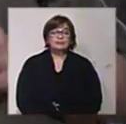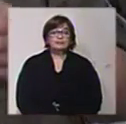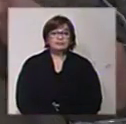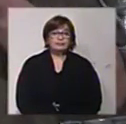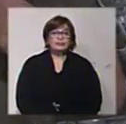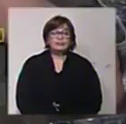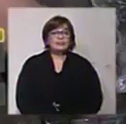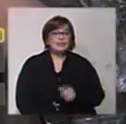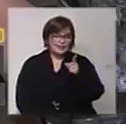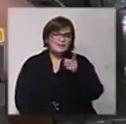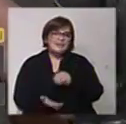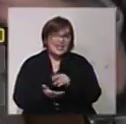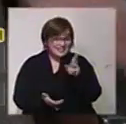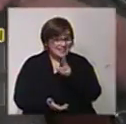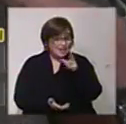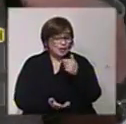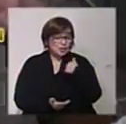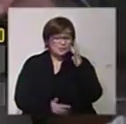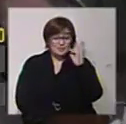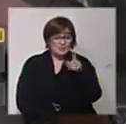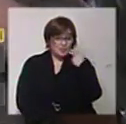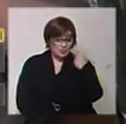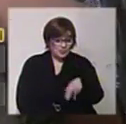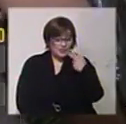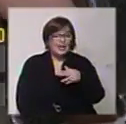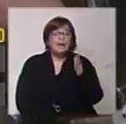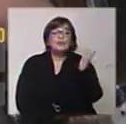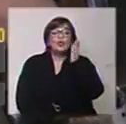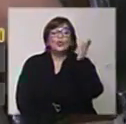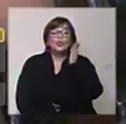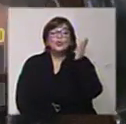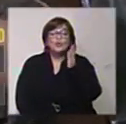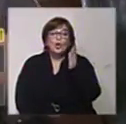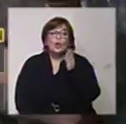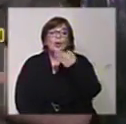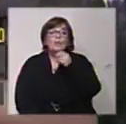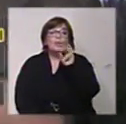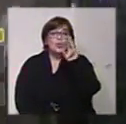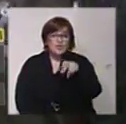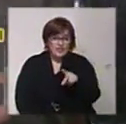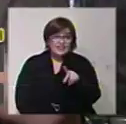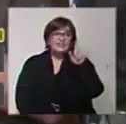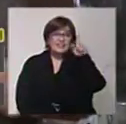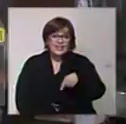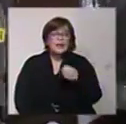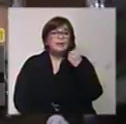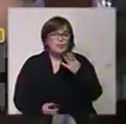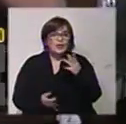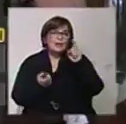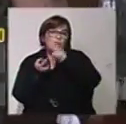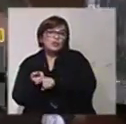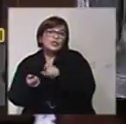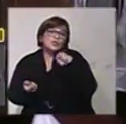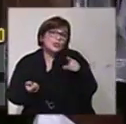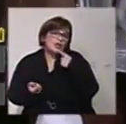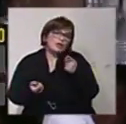Bien, y una curiosidad, porque yo no me hubiera imaginado que una producción de Anthony Bourdain en Uruguay dependiera de que la mujer de Marcelo dijera, bueno, le